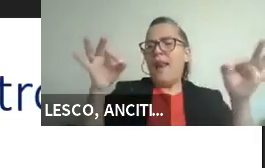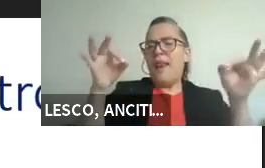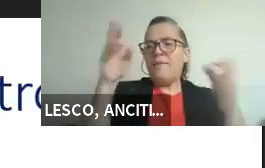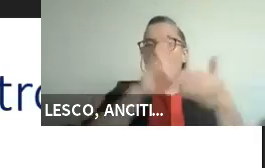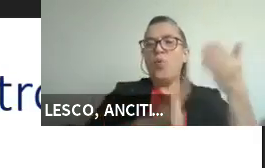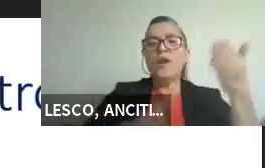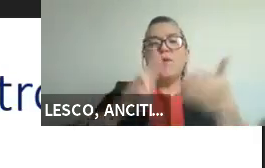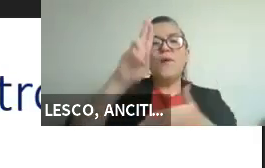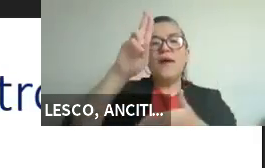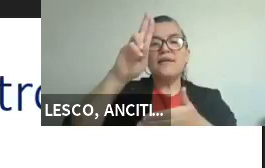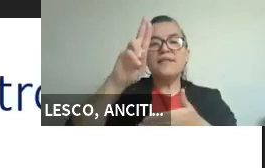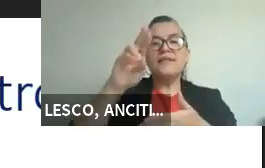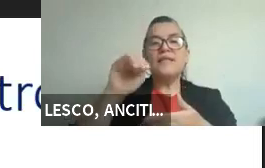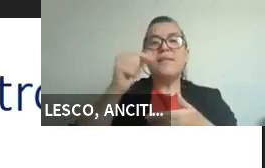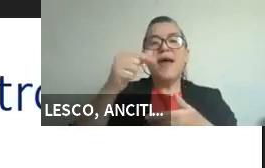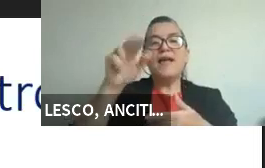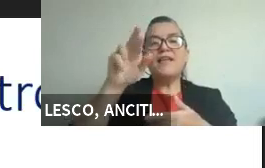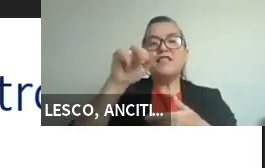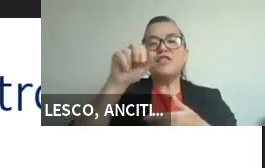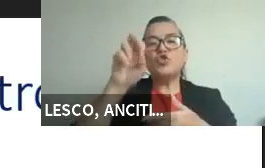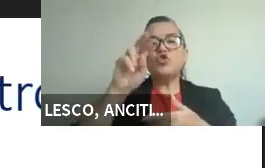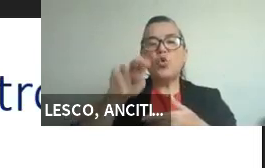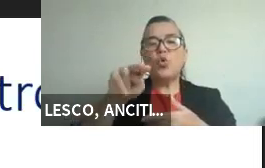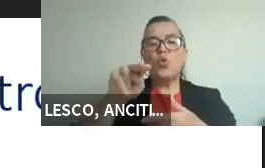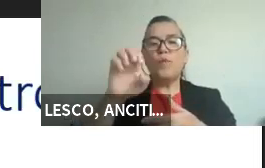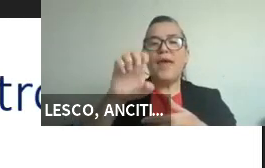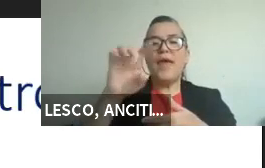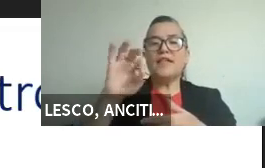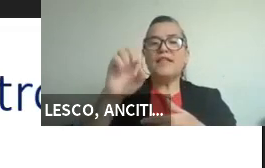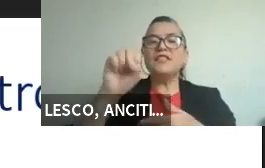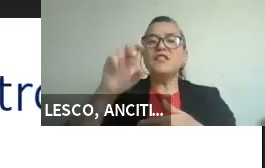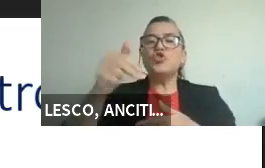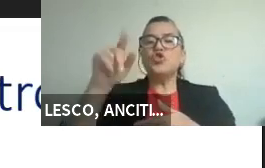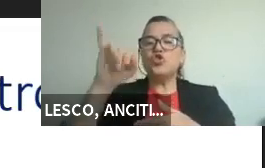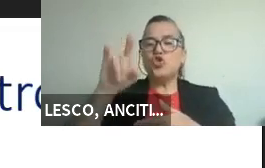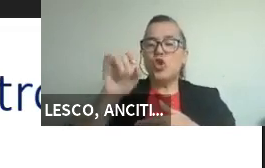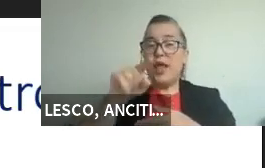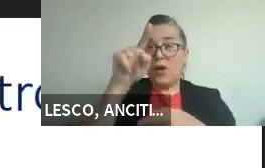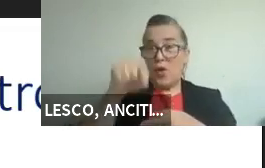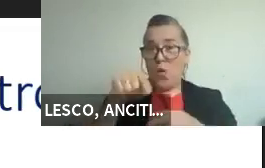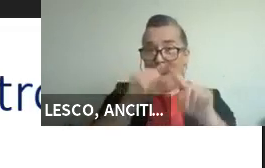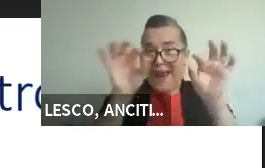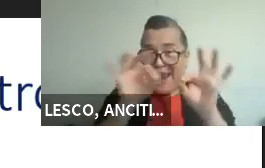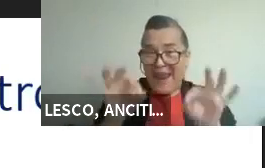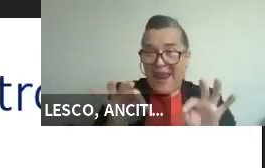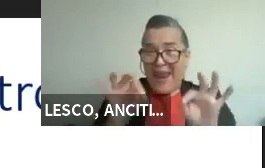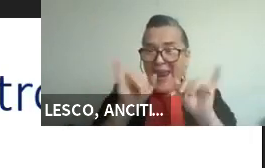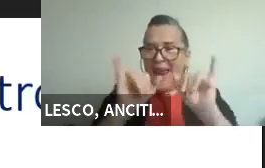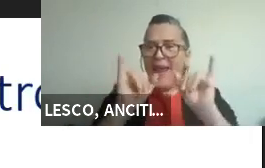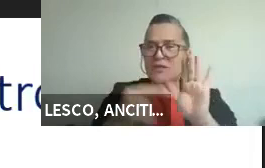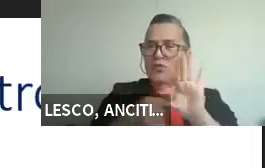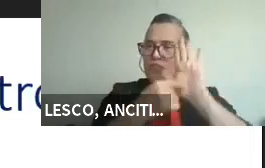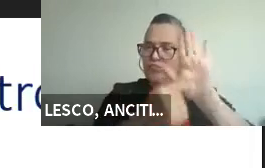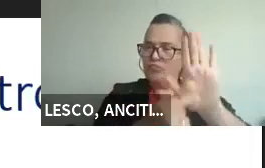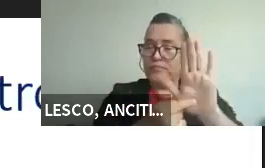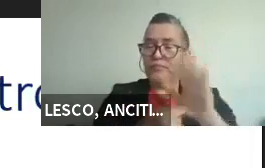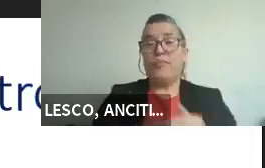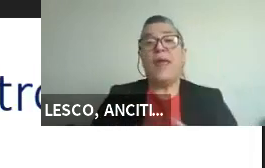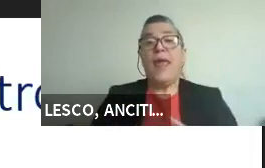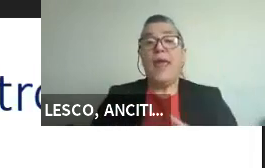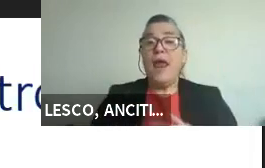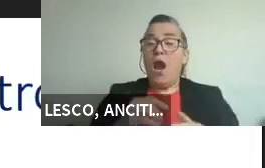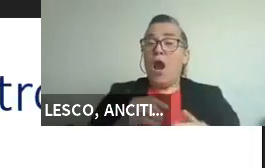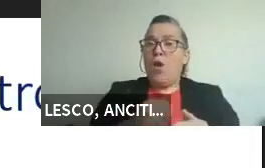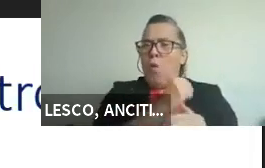magistral humet escolar yum e ilustra este concepto cuando surgió la revolución científica en los siglos